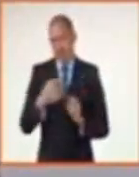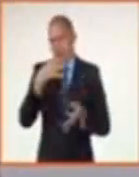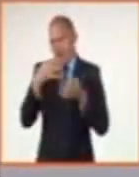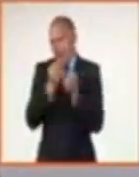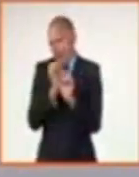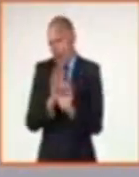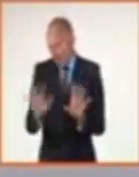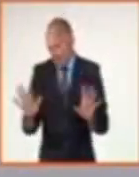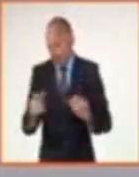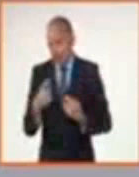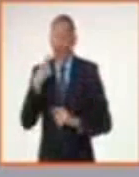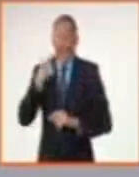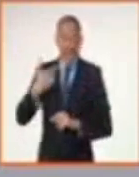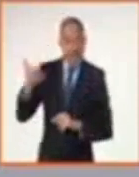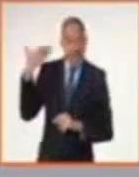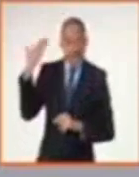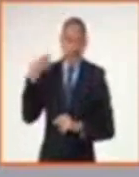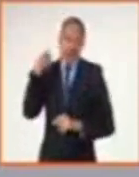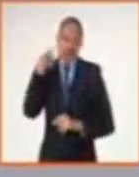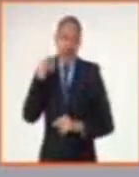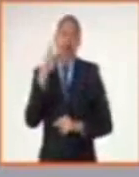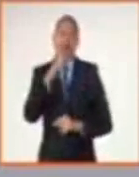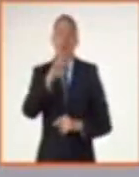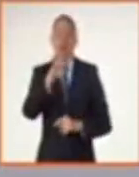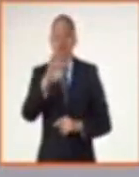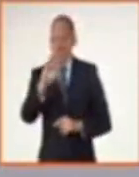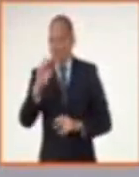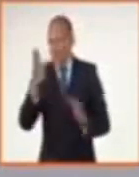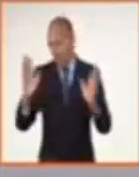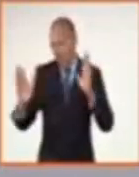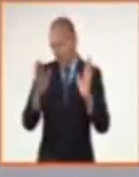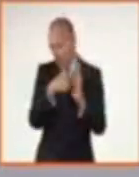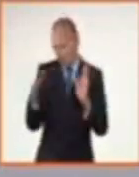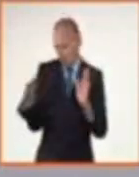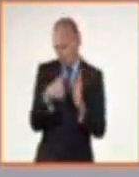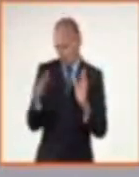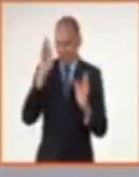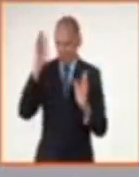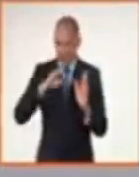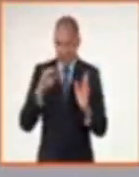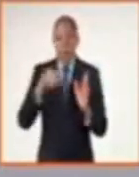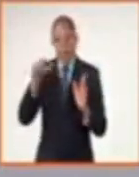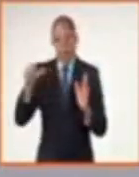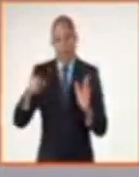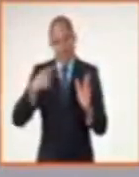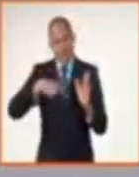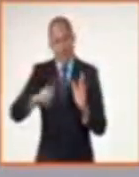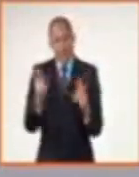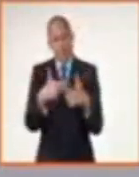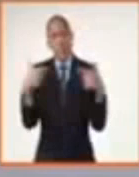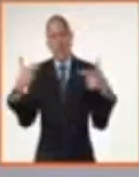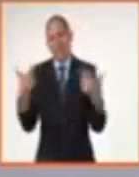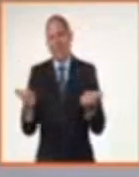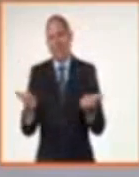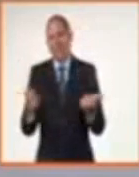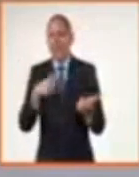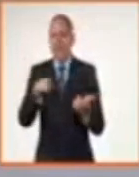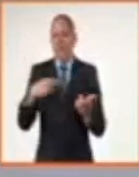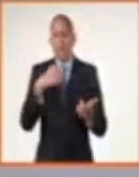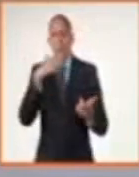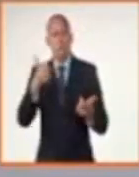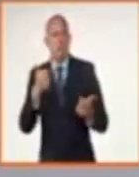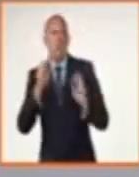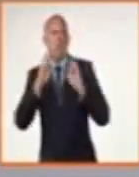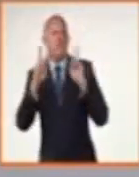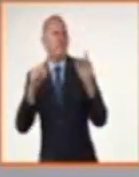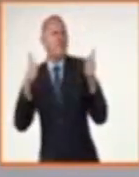campo socialista. Esta es una Cuba que pasó por un periodo especial, y cómo fueron las elecciones en el periodo especial. Esta es una Cuba que en un contexto